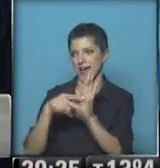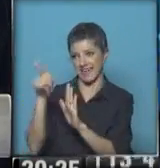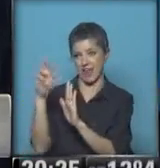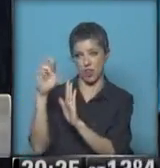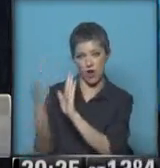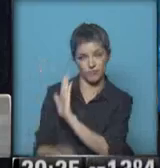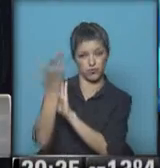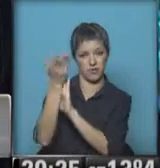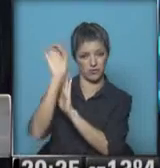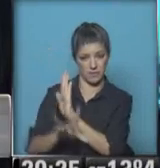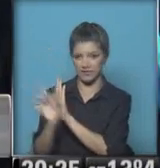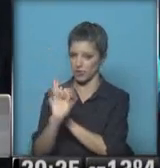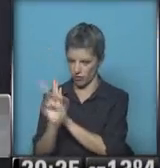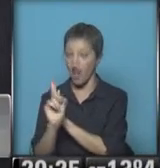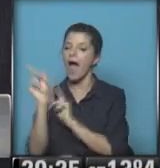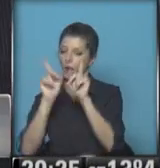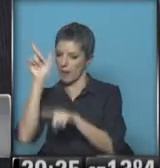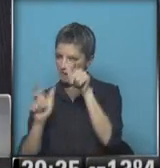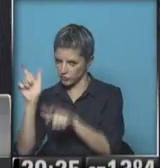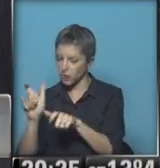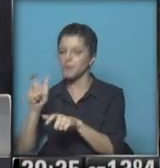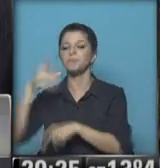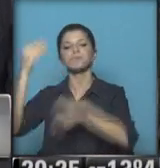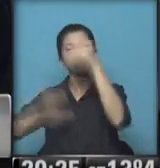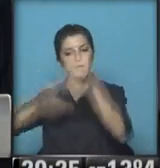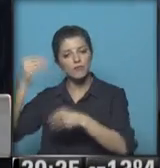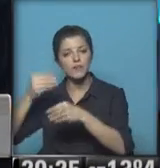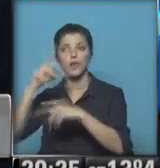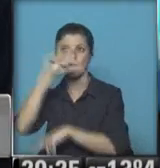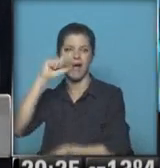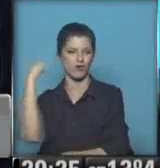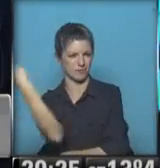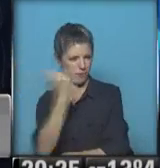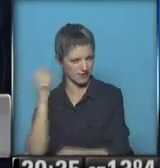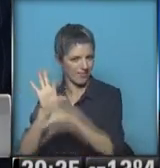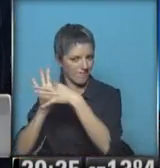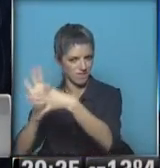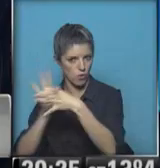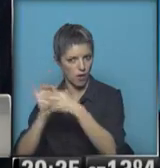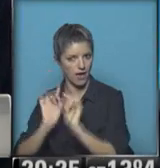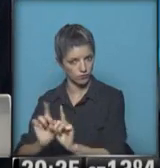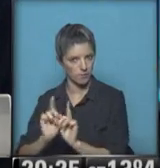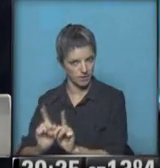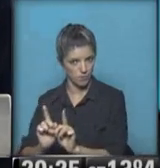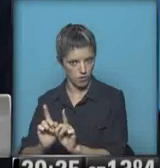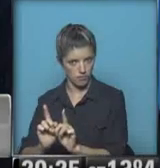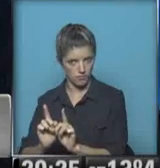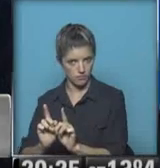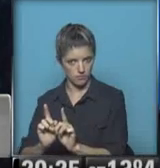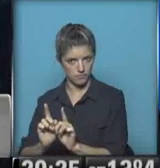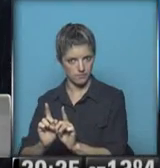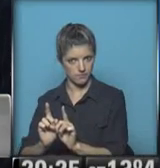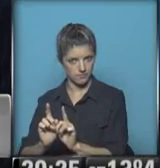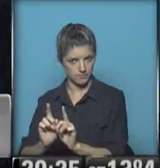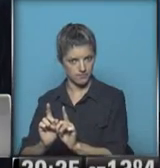salta hay operadores operadores financieros grandes bancos de ambos bancos importantes que también